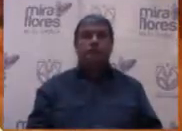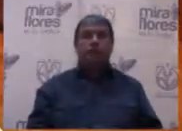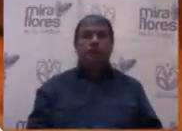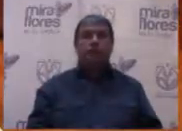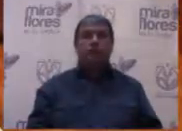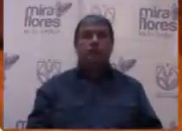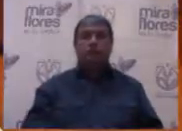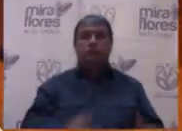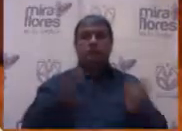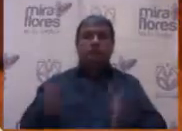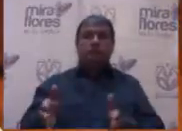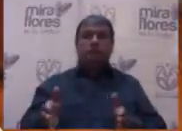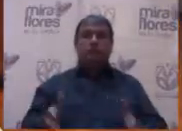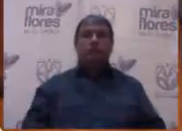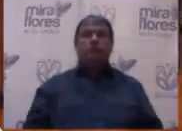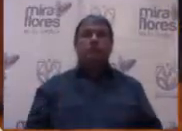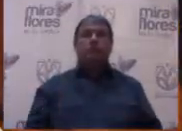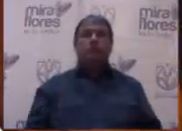Estación